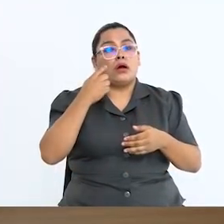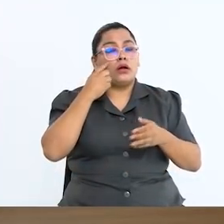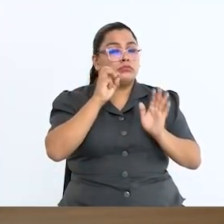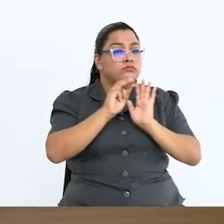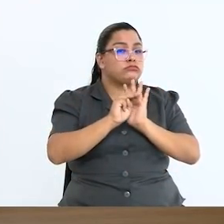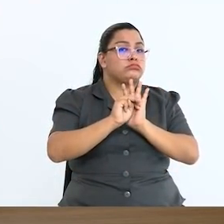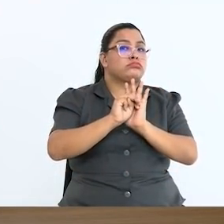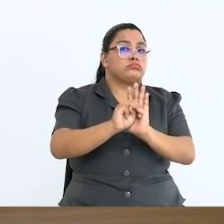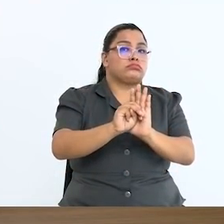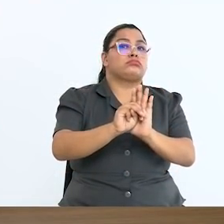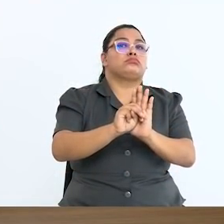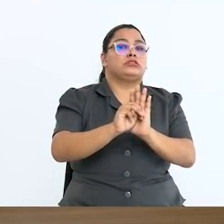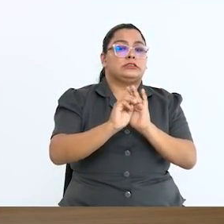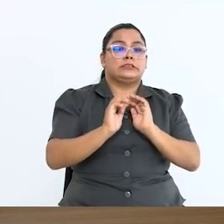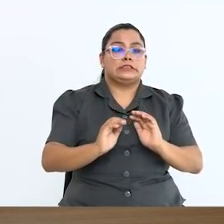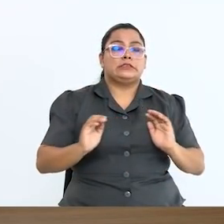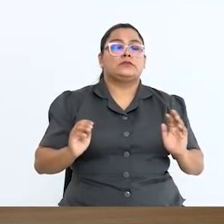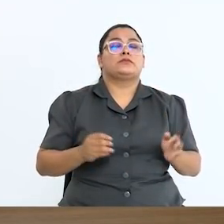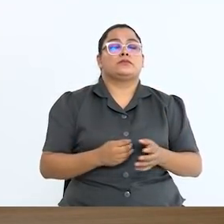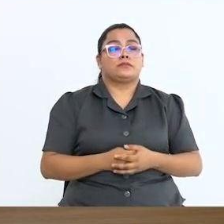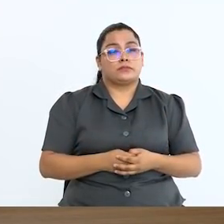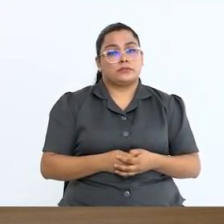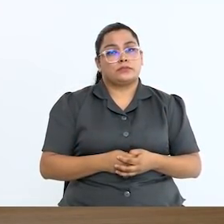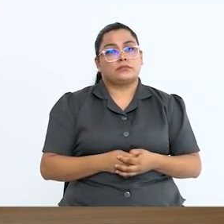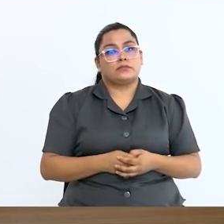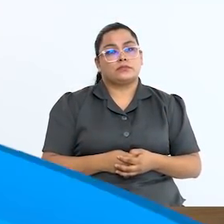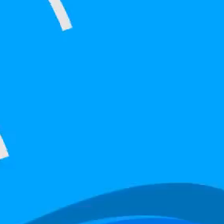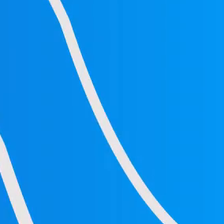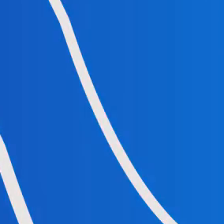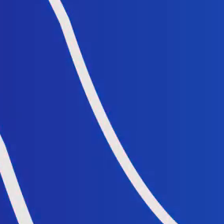que ellos van a ser los modelos a seguir de los niños y las niñas.